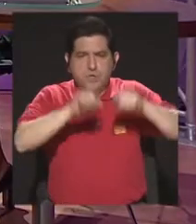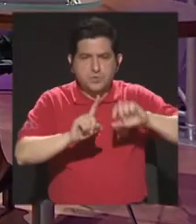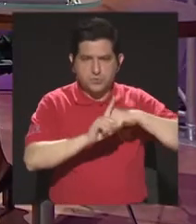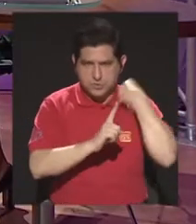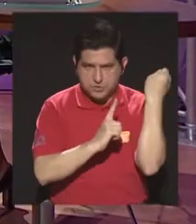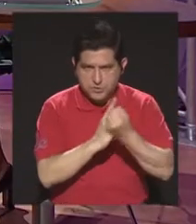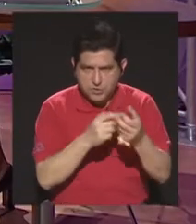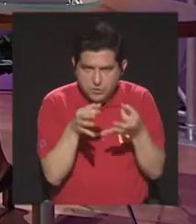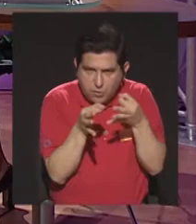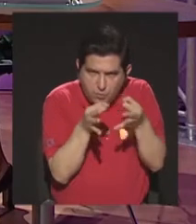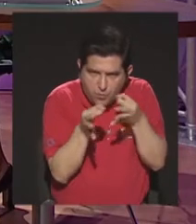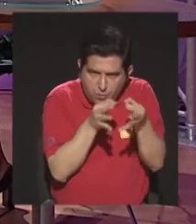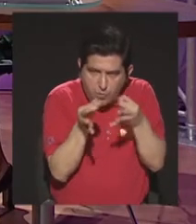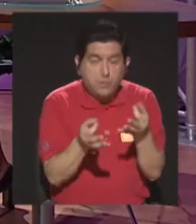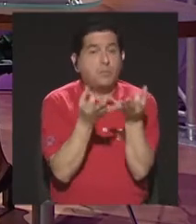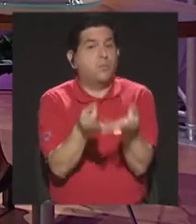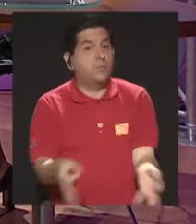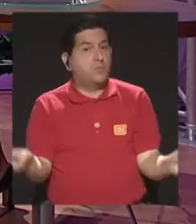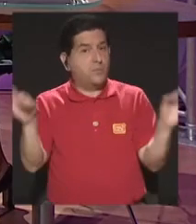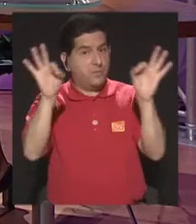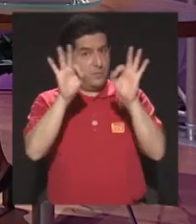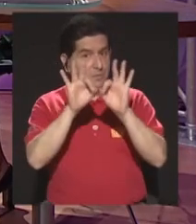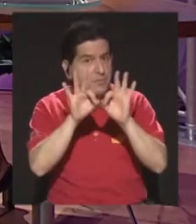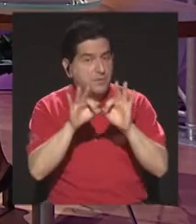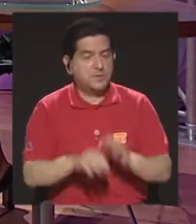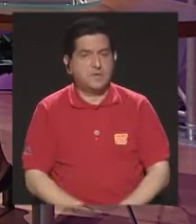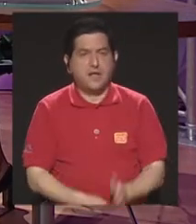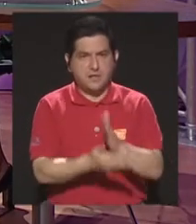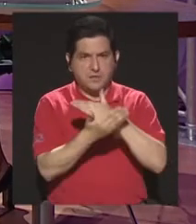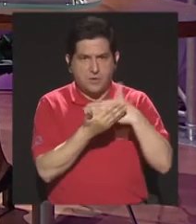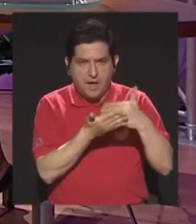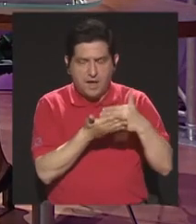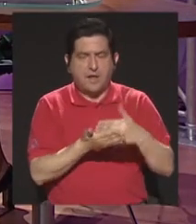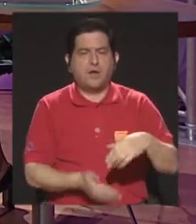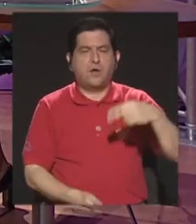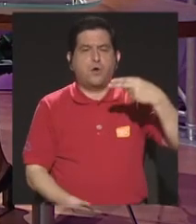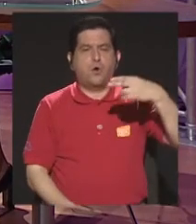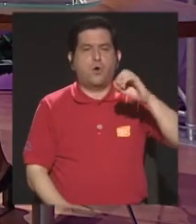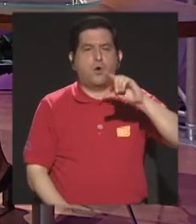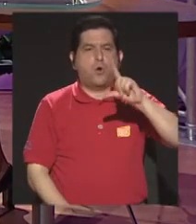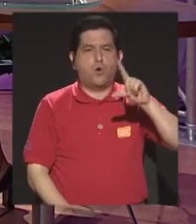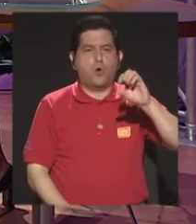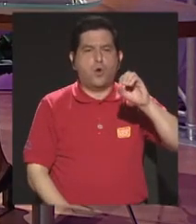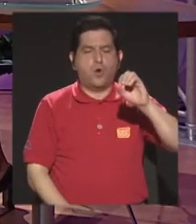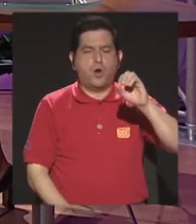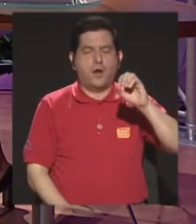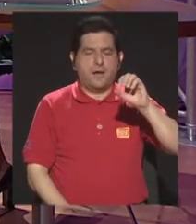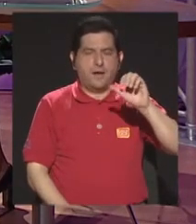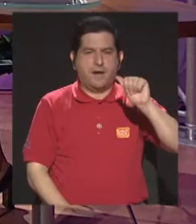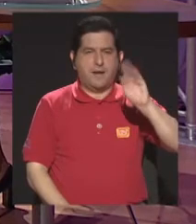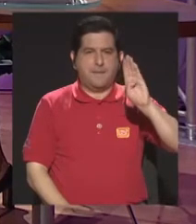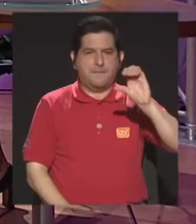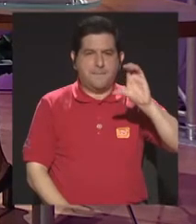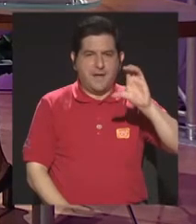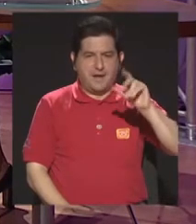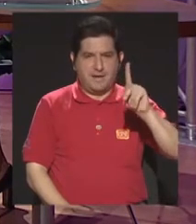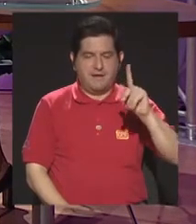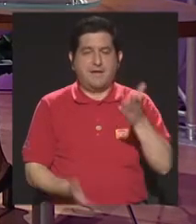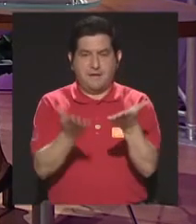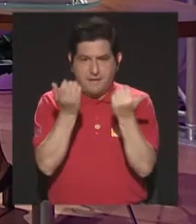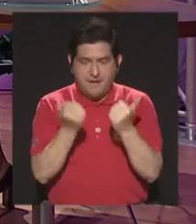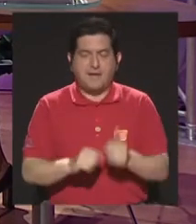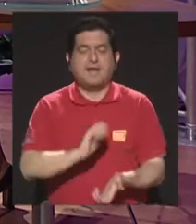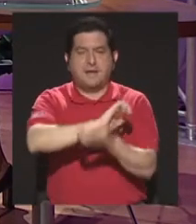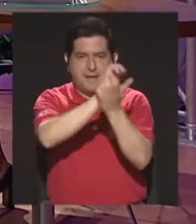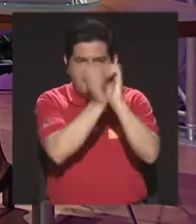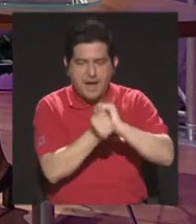esto. Eso es muy importante puesto que algo que Hollaback y que de parte de Peras del Olmo también creemos es que los cambios